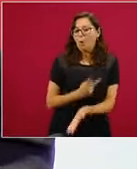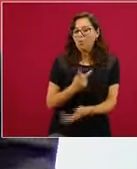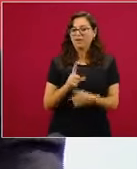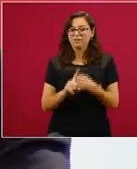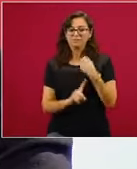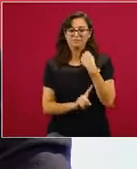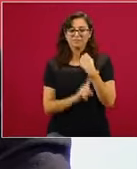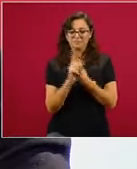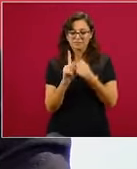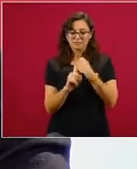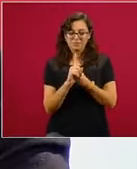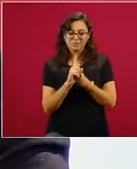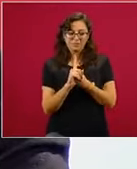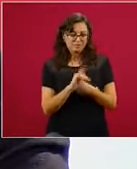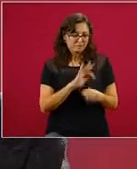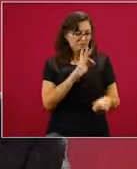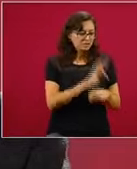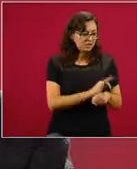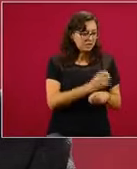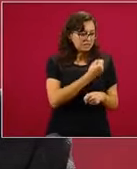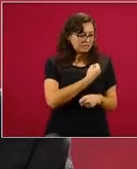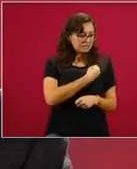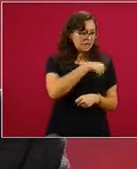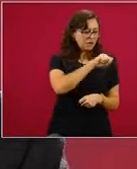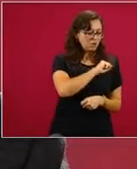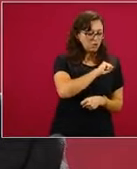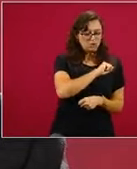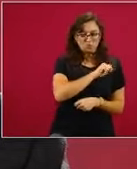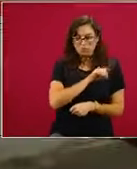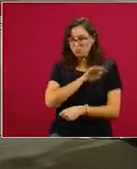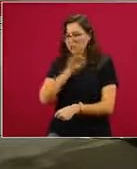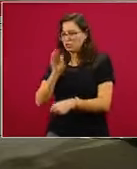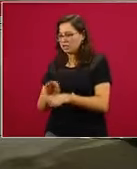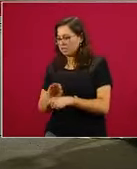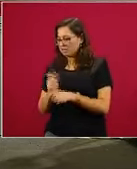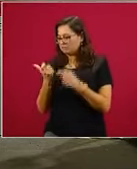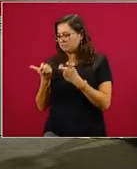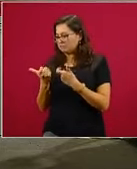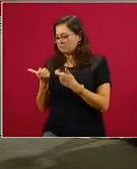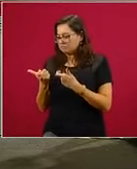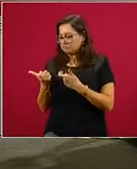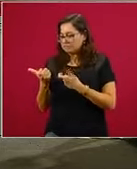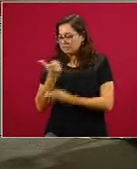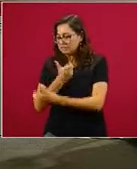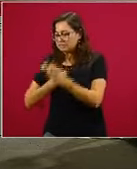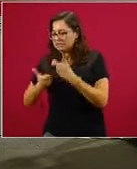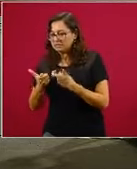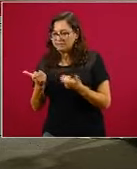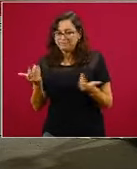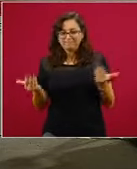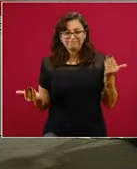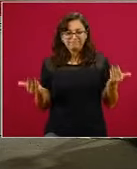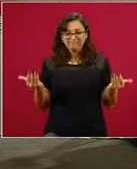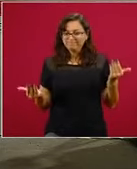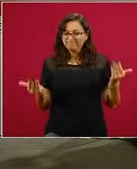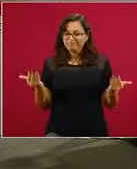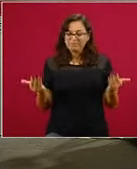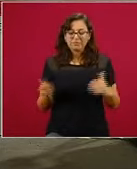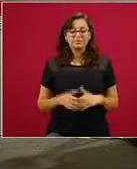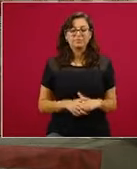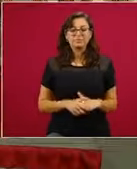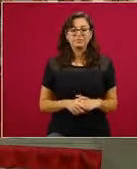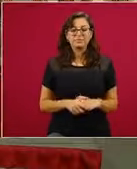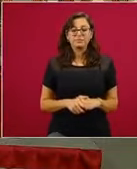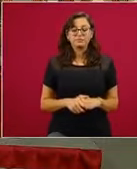protege a las personas, su salud, su vida, y el bienestar en la medida en que se protegen las economías, sobre todo las economías